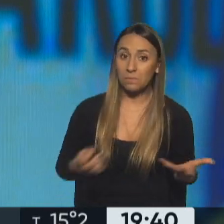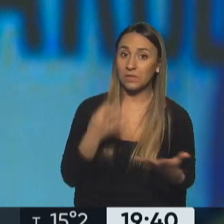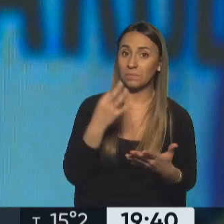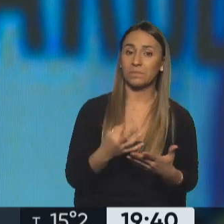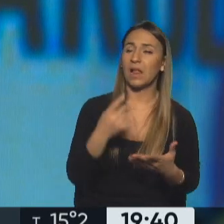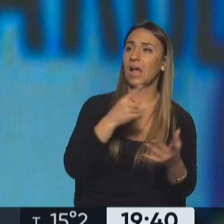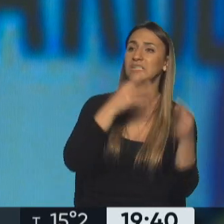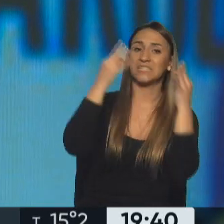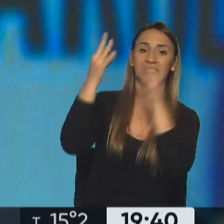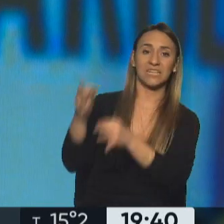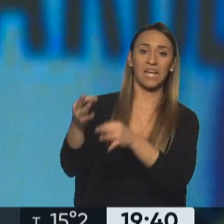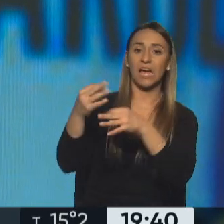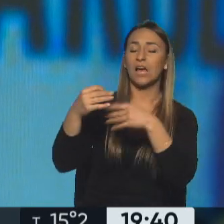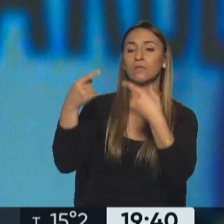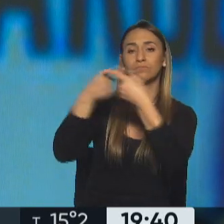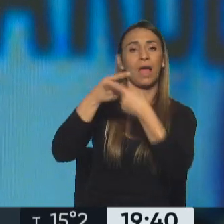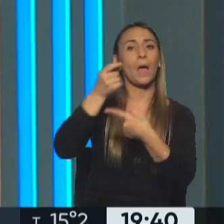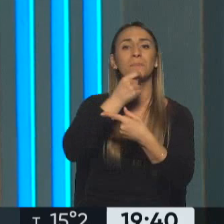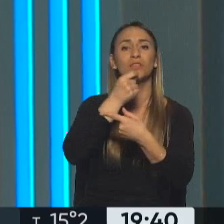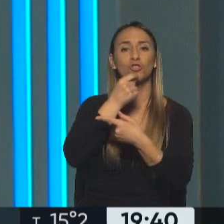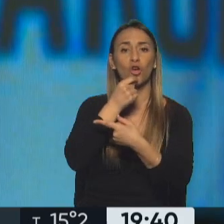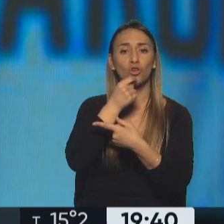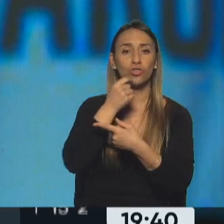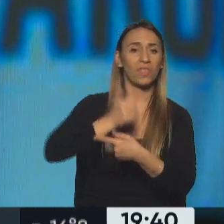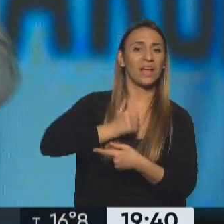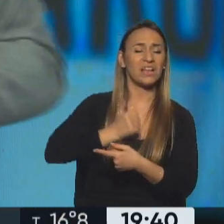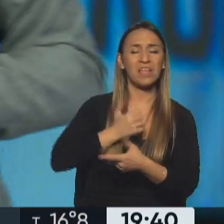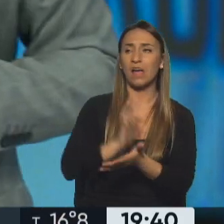escalas para llegar a jugar un amistoso en Canadá. Y van. Sin técnico, van, no tienen drama. Tranquilo.